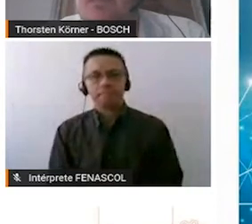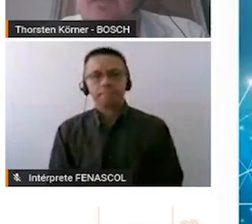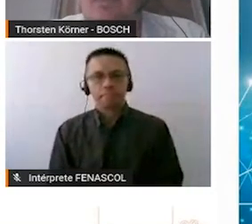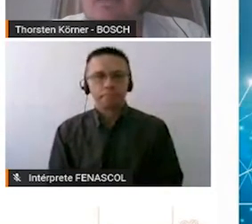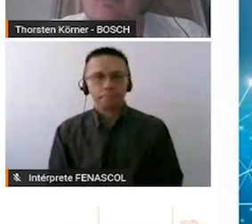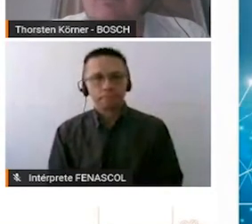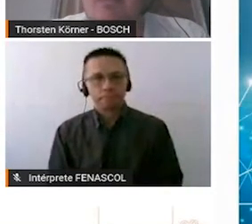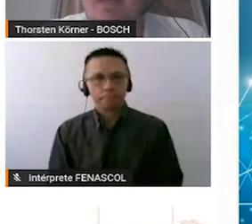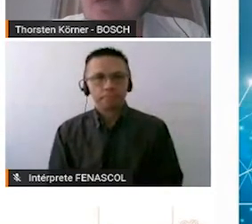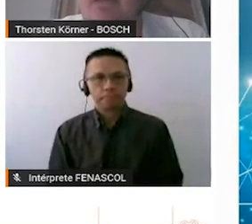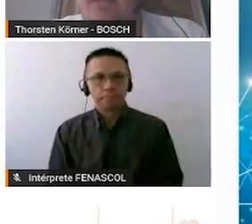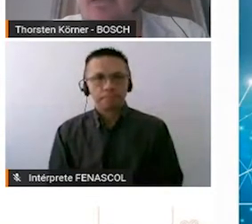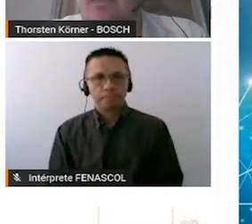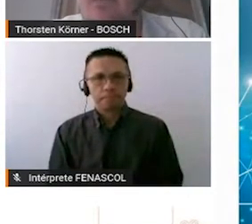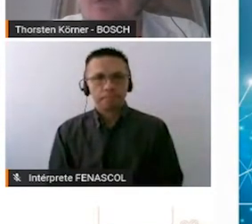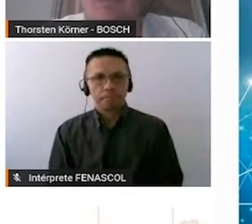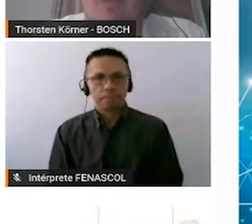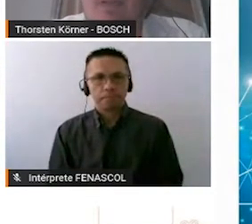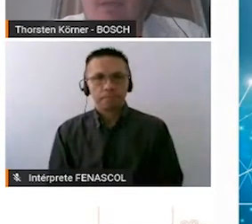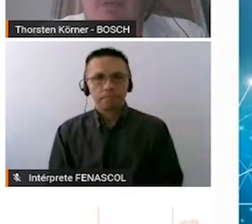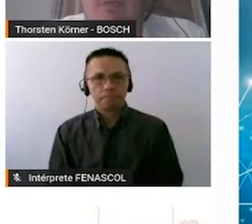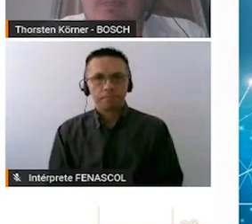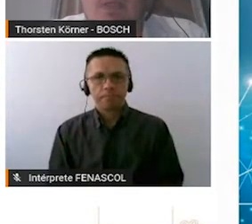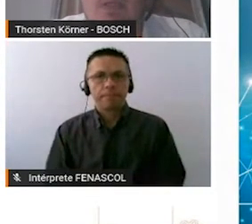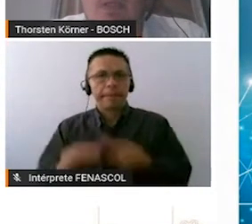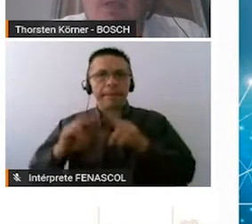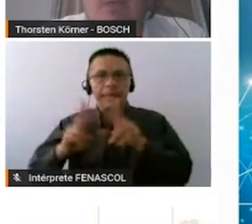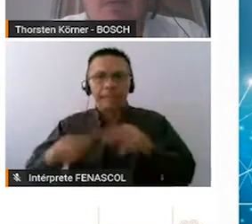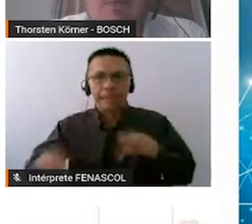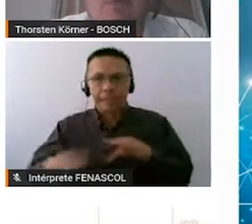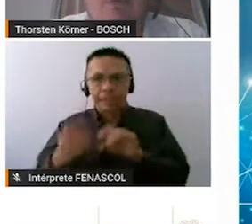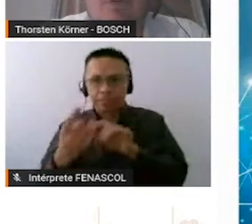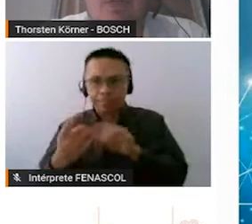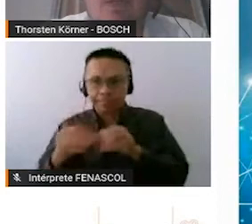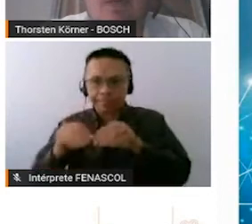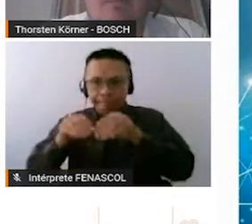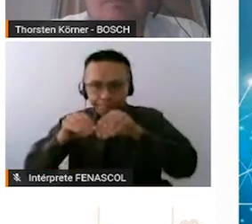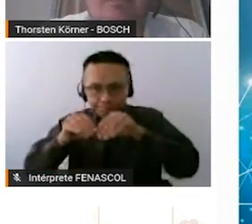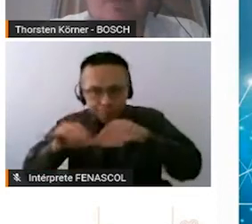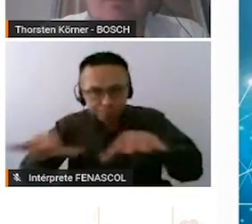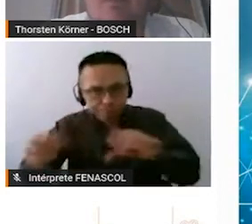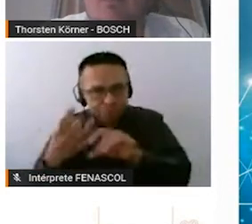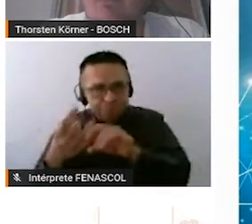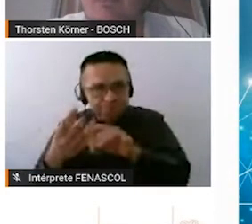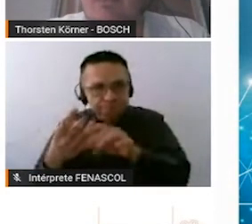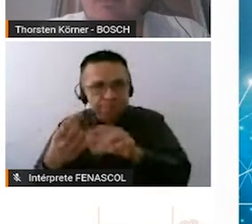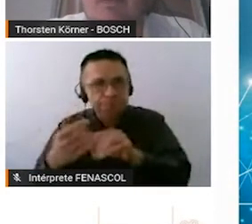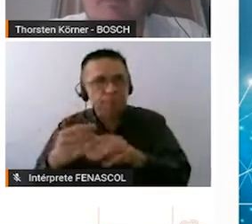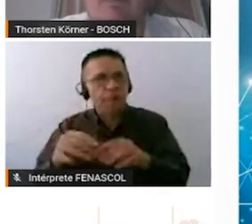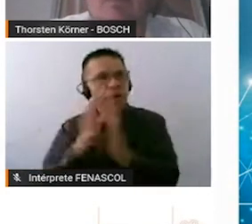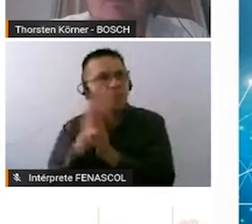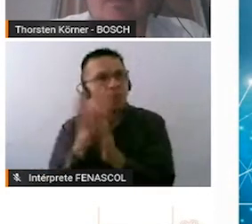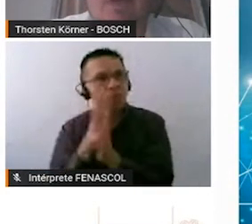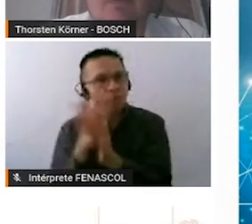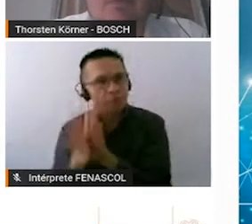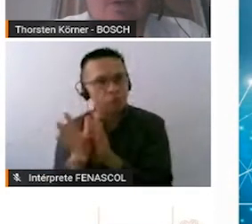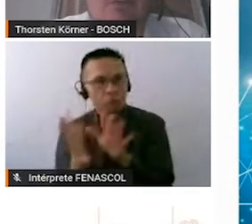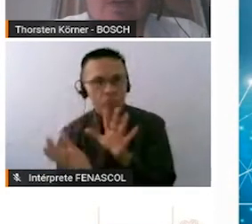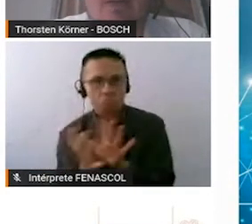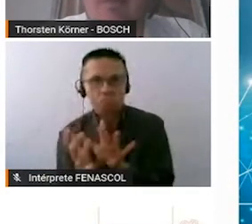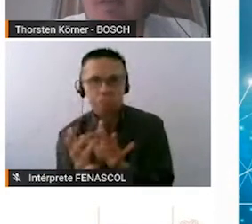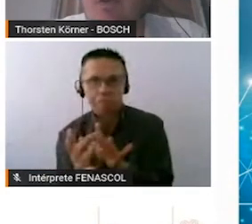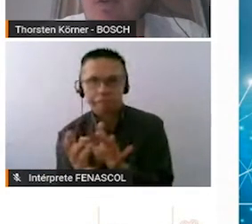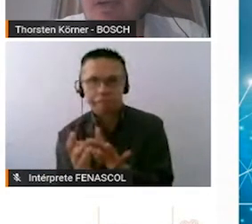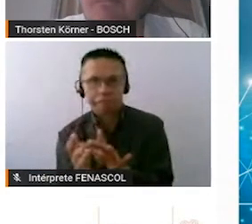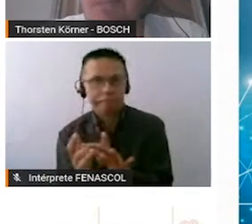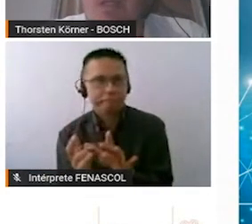velocidad y de la confiabilidad de la transmisión de datos. Sabemos que hoy en día ya estamos con la famosa